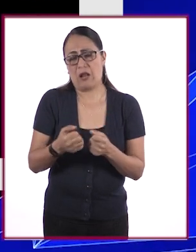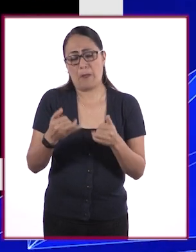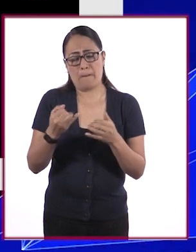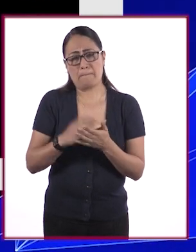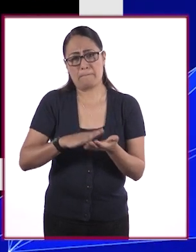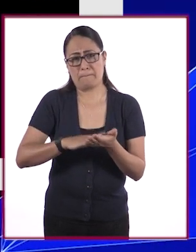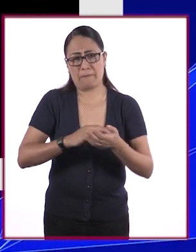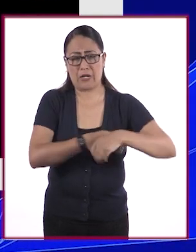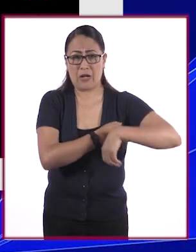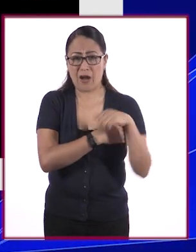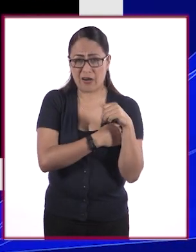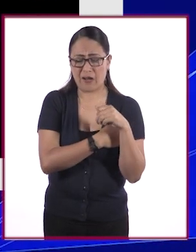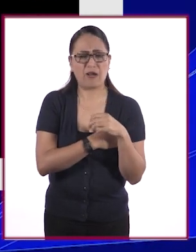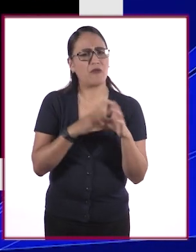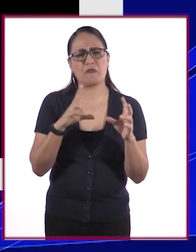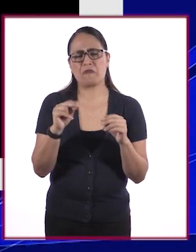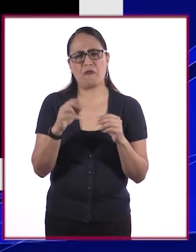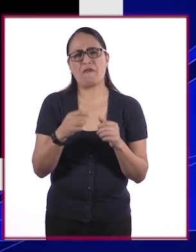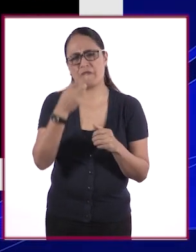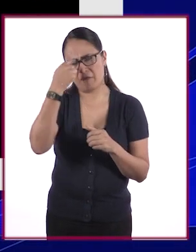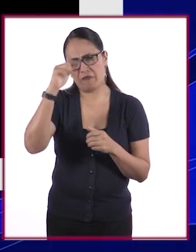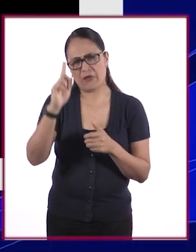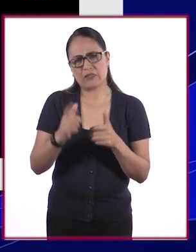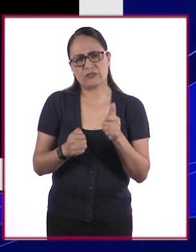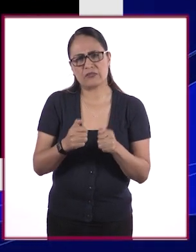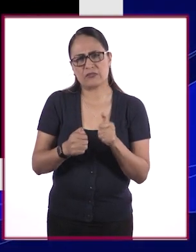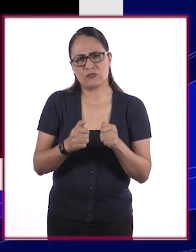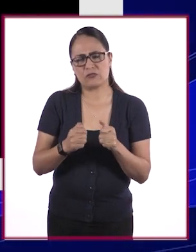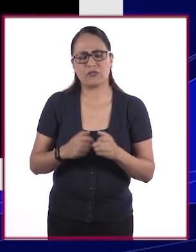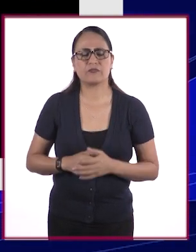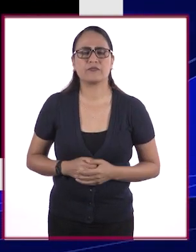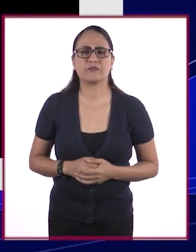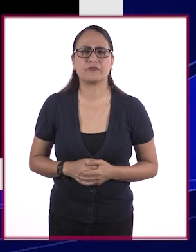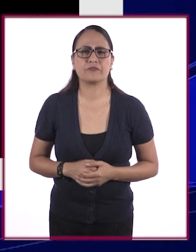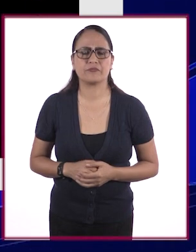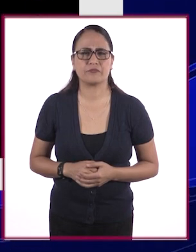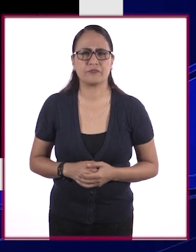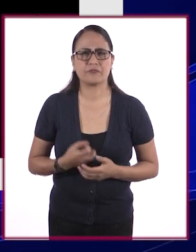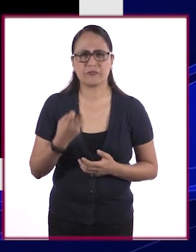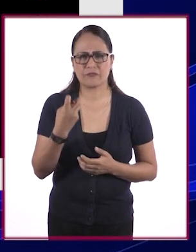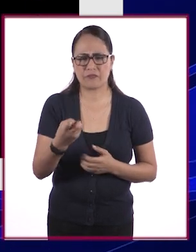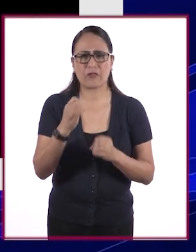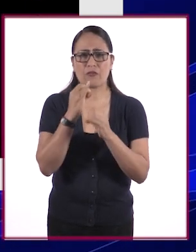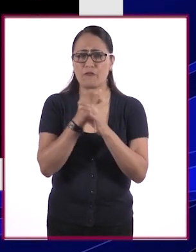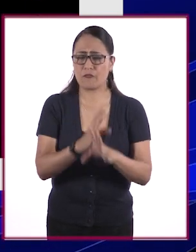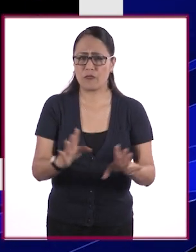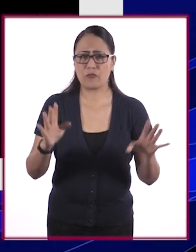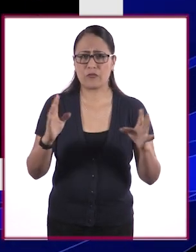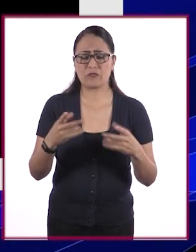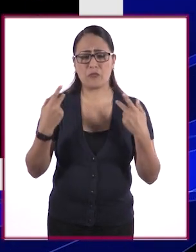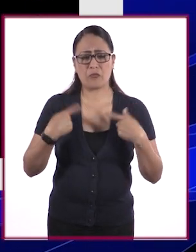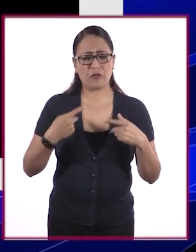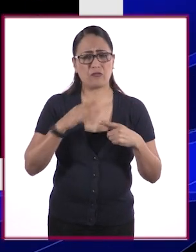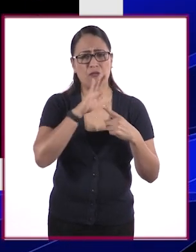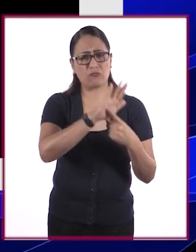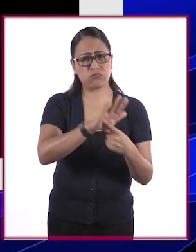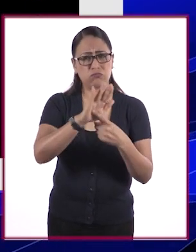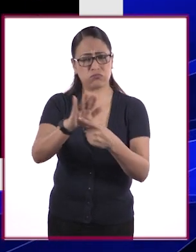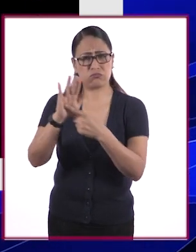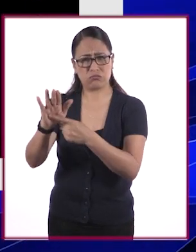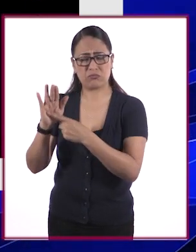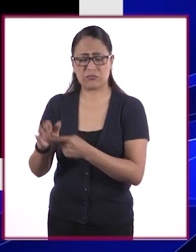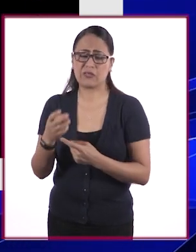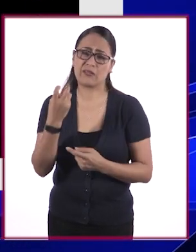papel. Entonces, la difusión masiva de la información, el alcance, el poner la información al alcance de cualquier persona es uno de